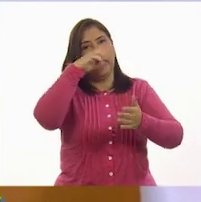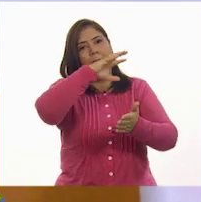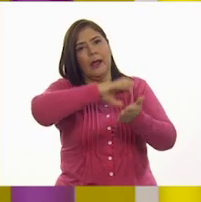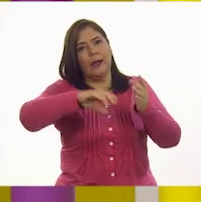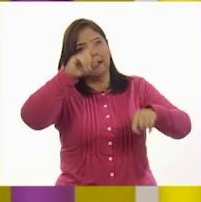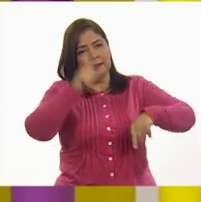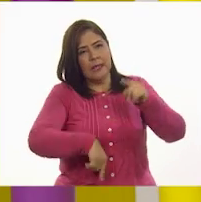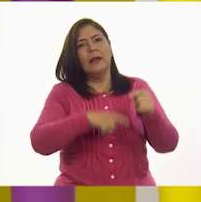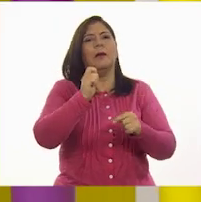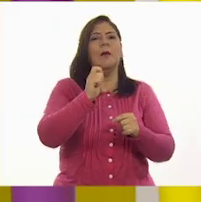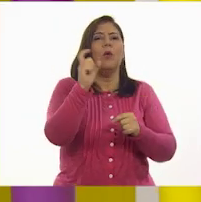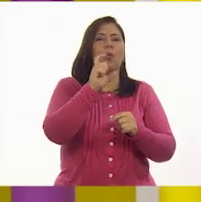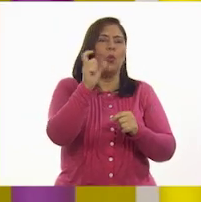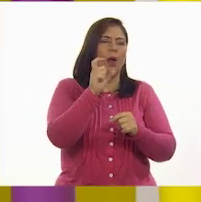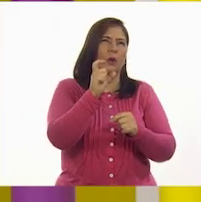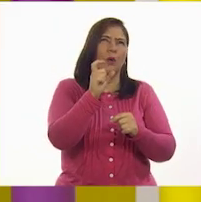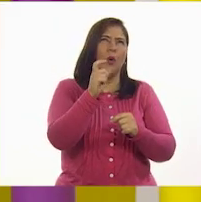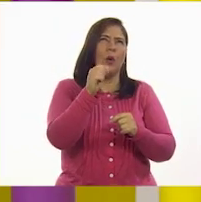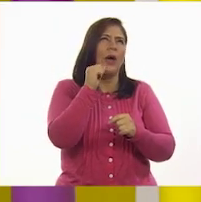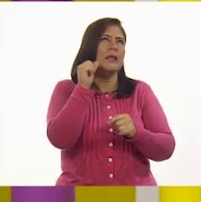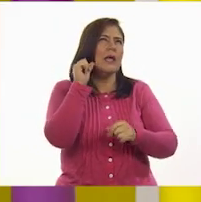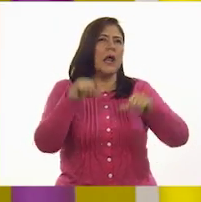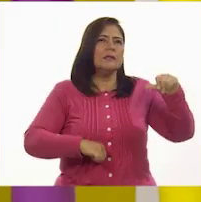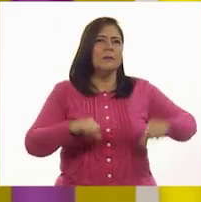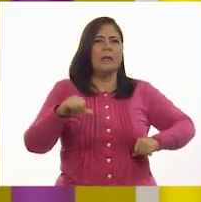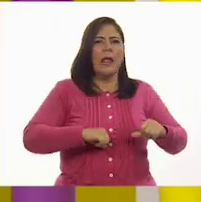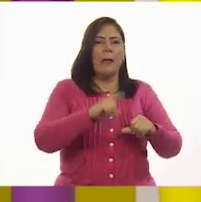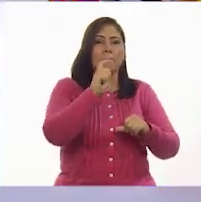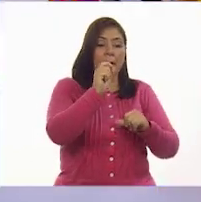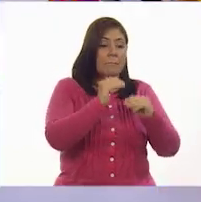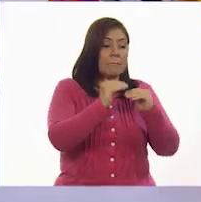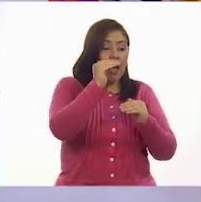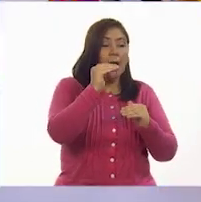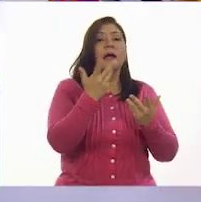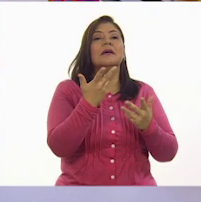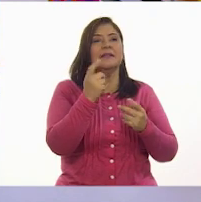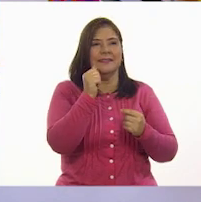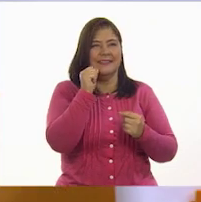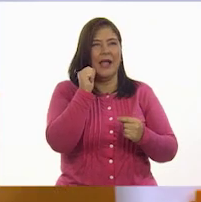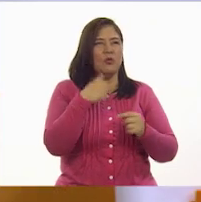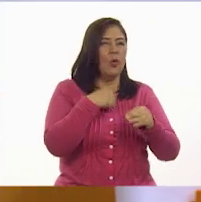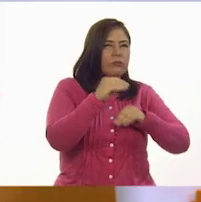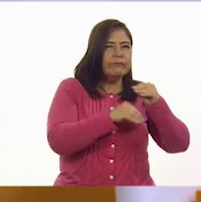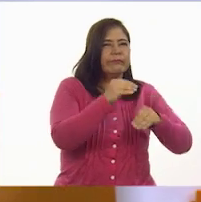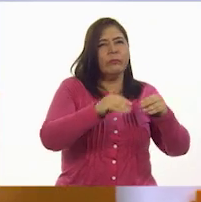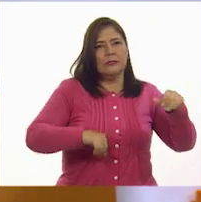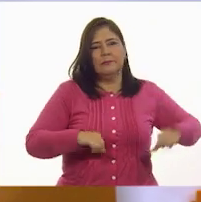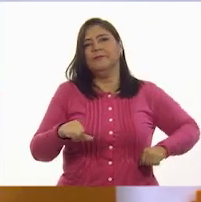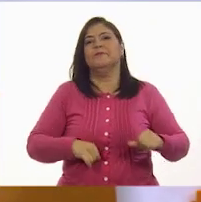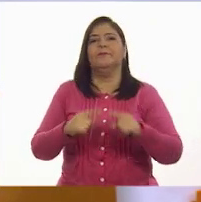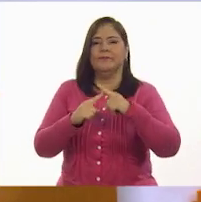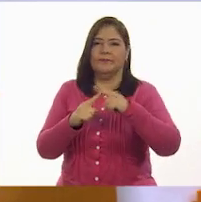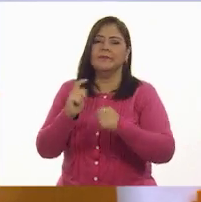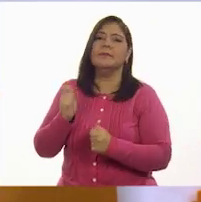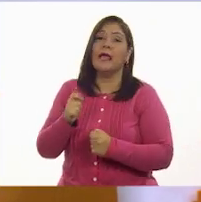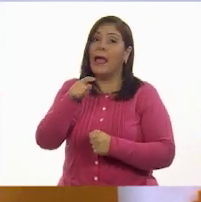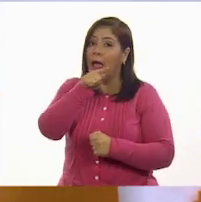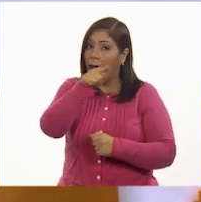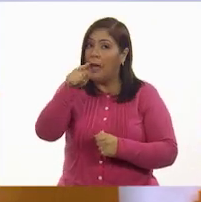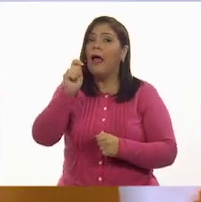20 en la actividad que hice ayer. Oh. Claro. En las actividades que hemos estado